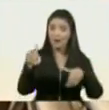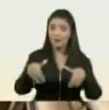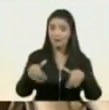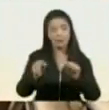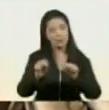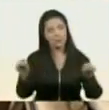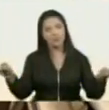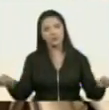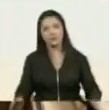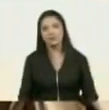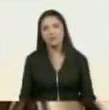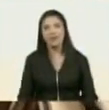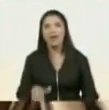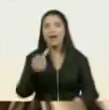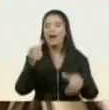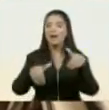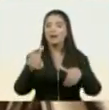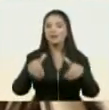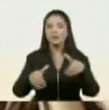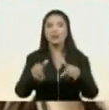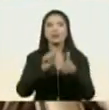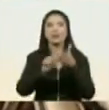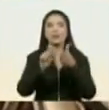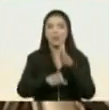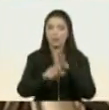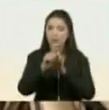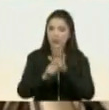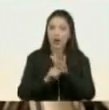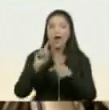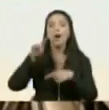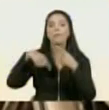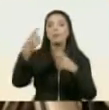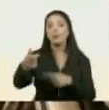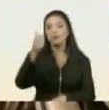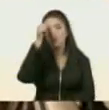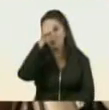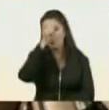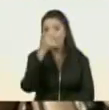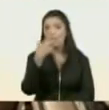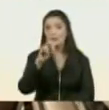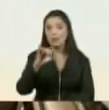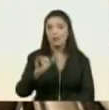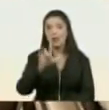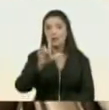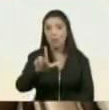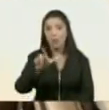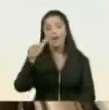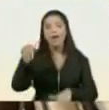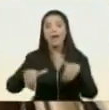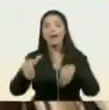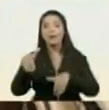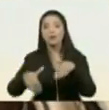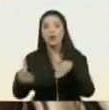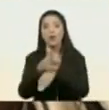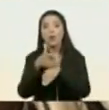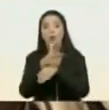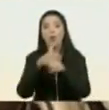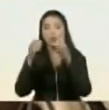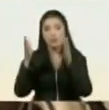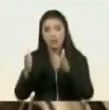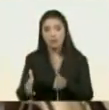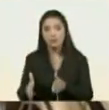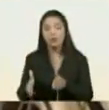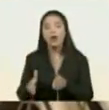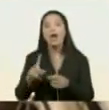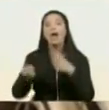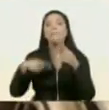Imposibles. Elecciones de Asamblea Nacional Constituyente el próximo domingo 30 de julio, elecciones de gobernadoras y gobernadores el